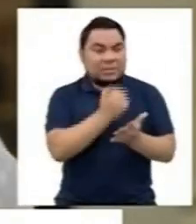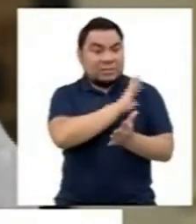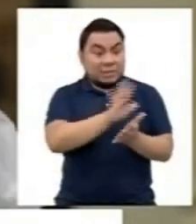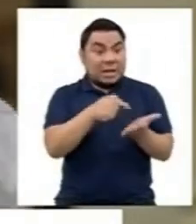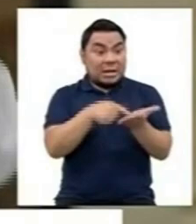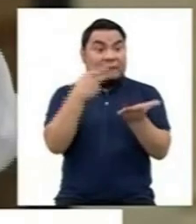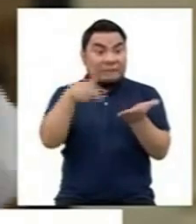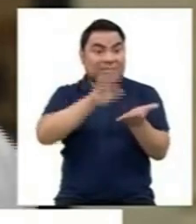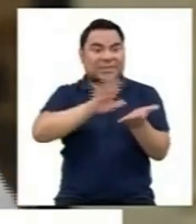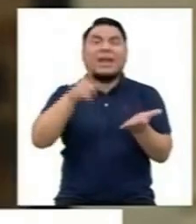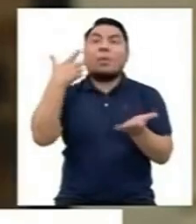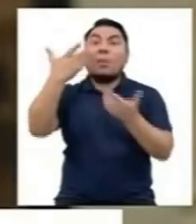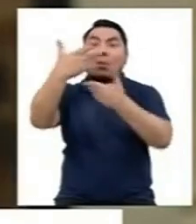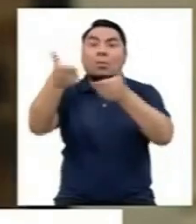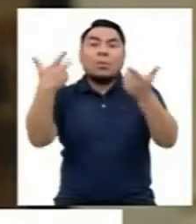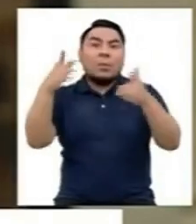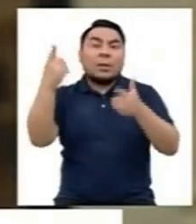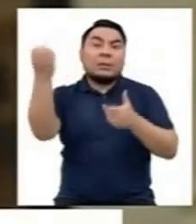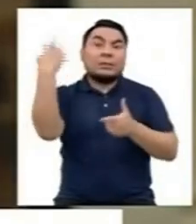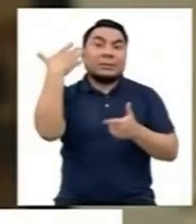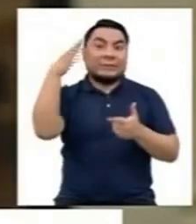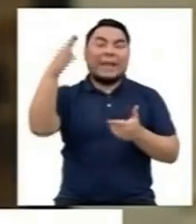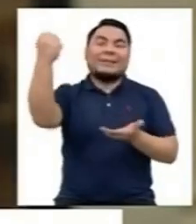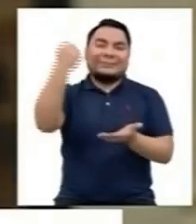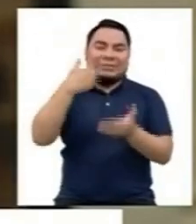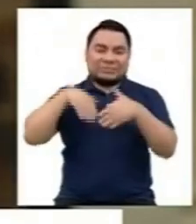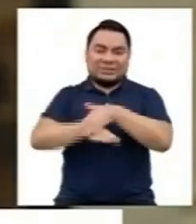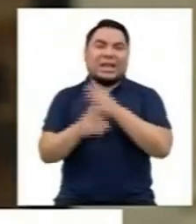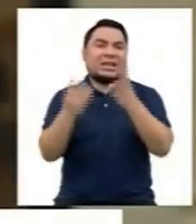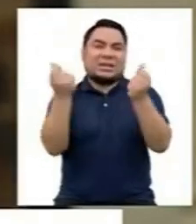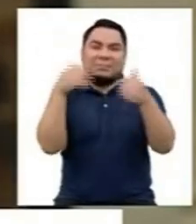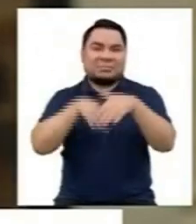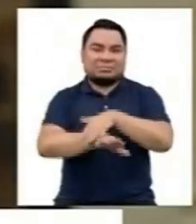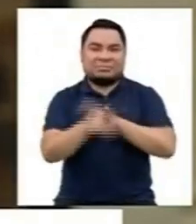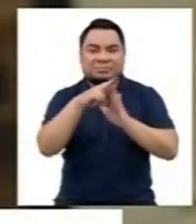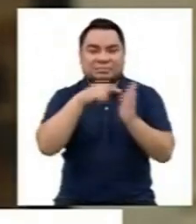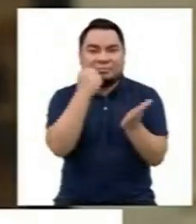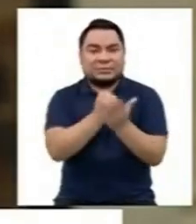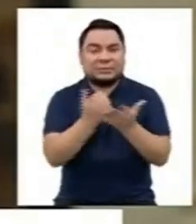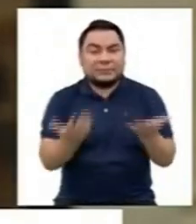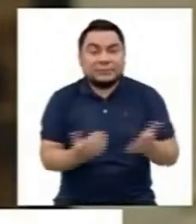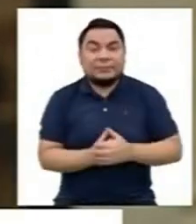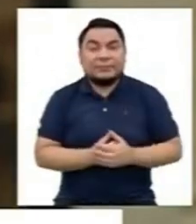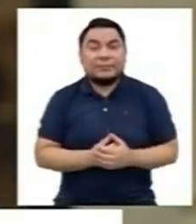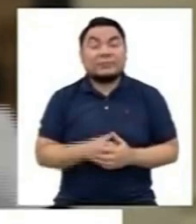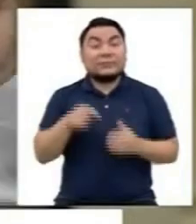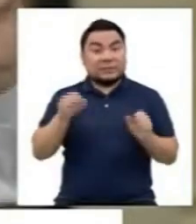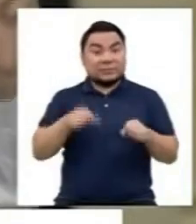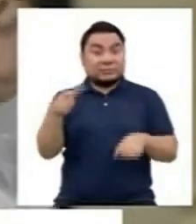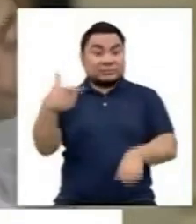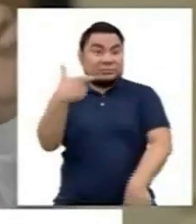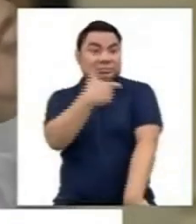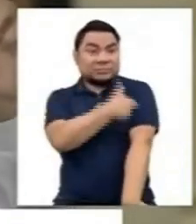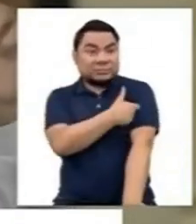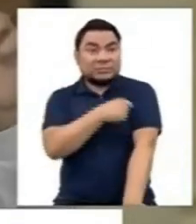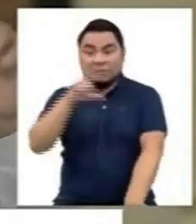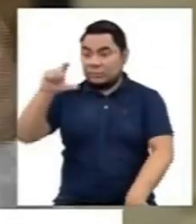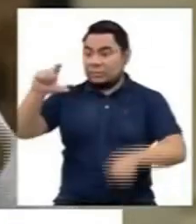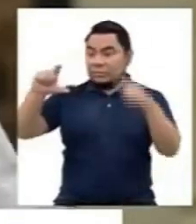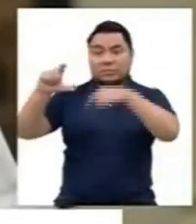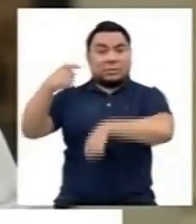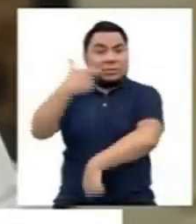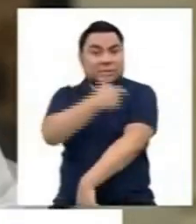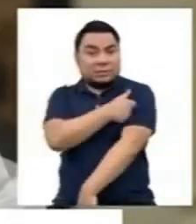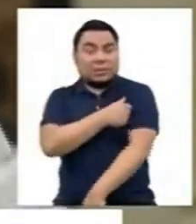nacional, en este caso, es usar una institución que hace muchos años tiene toda una